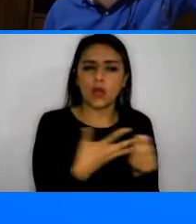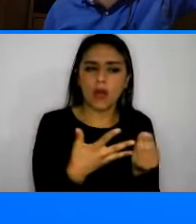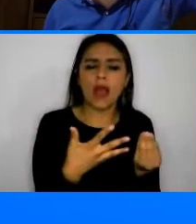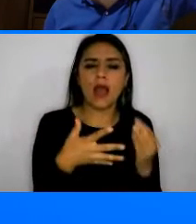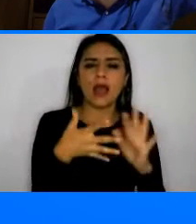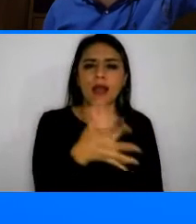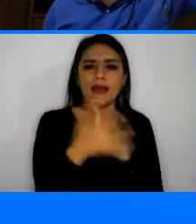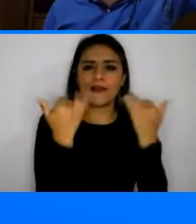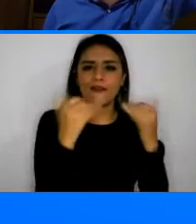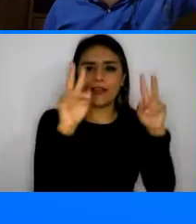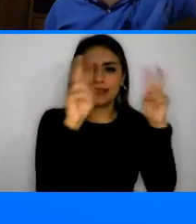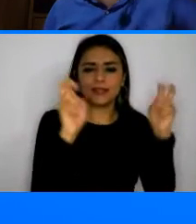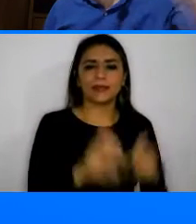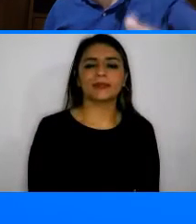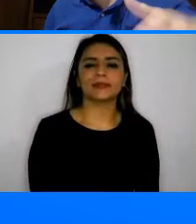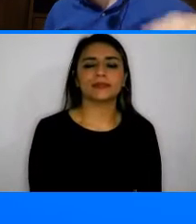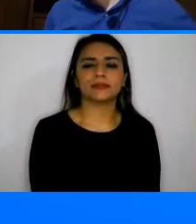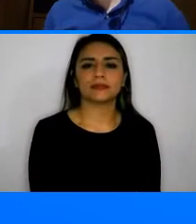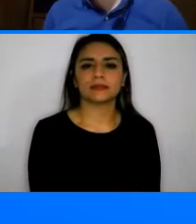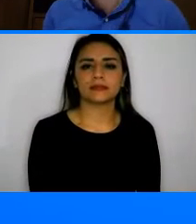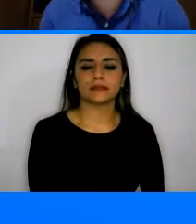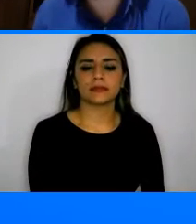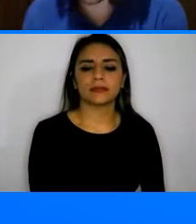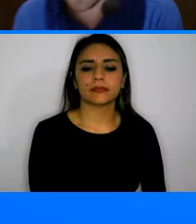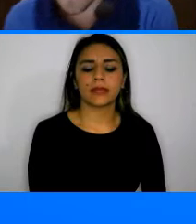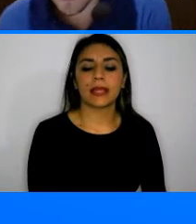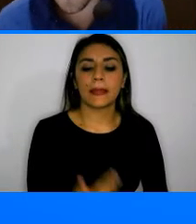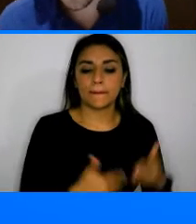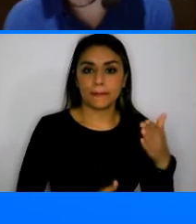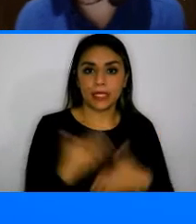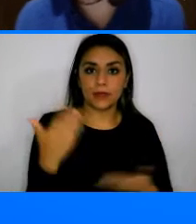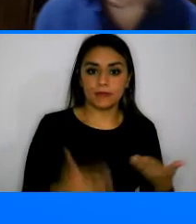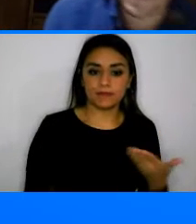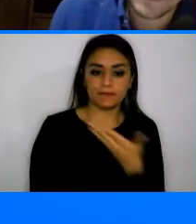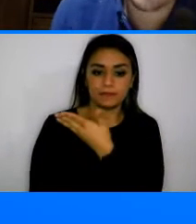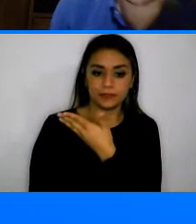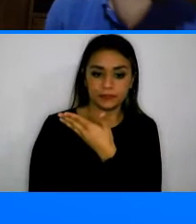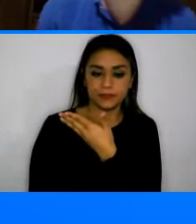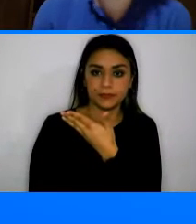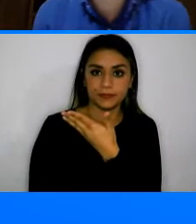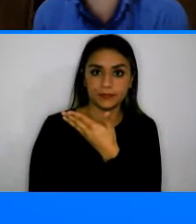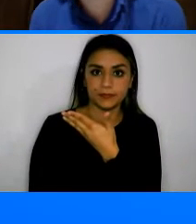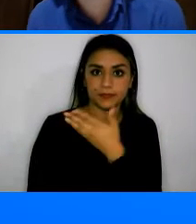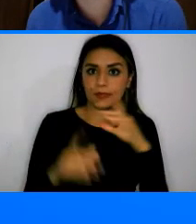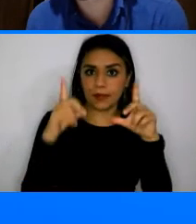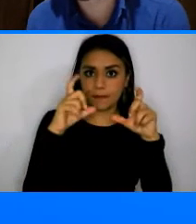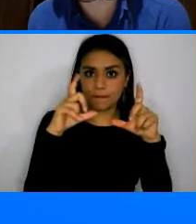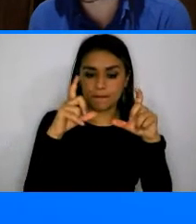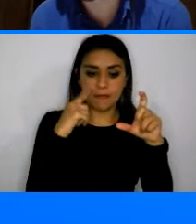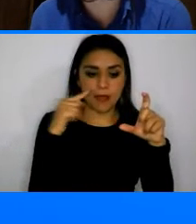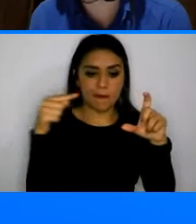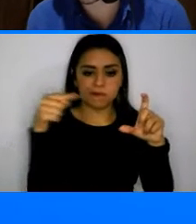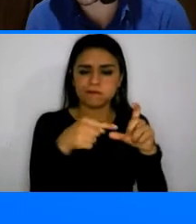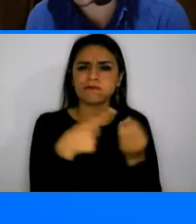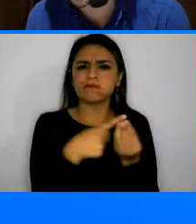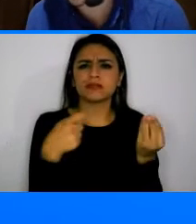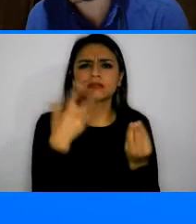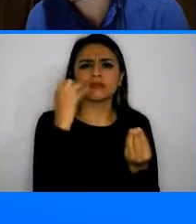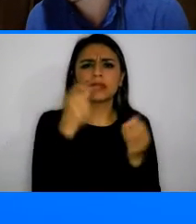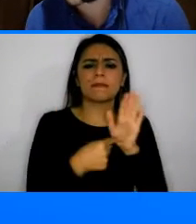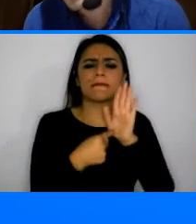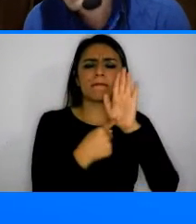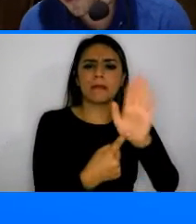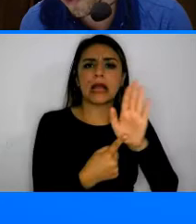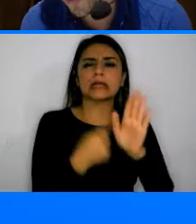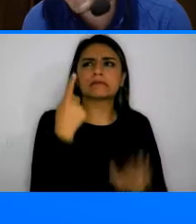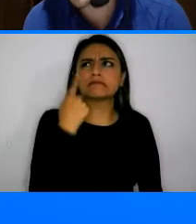de la colección. Entonces, comienzo con esta pieza que ven en pantalla, que es uno de los objetos más representativos, tal